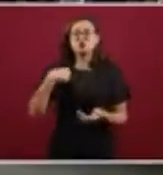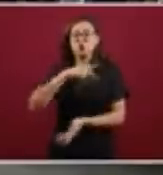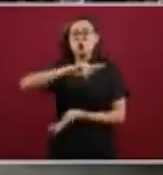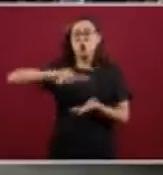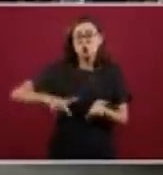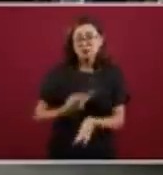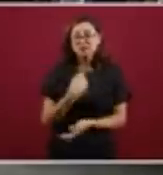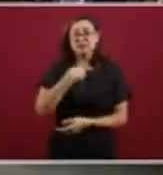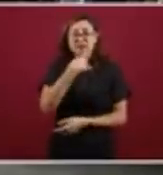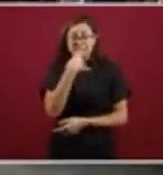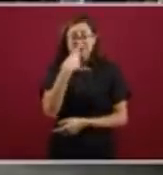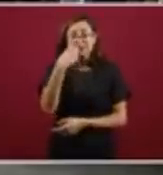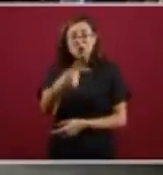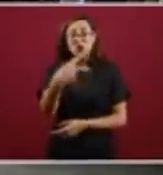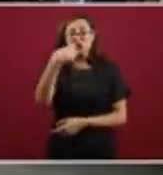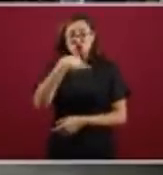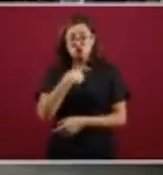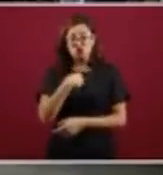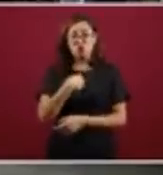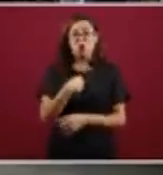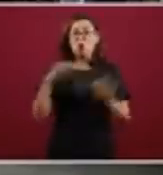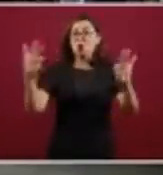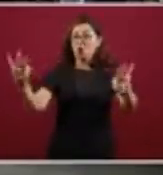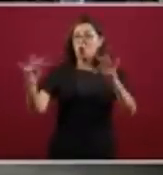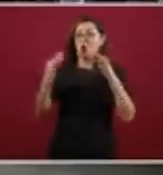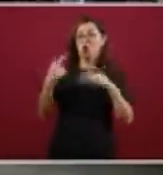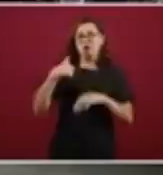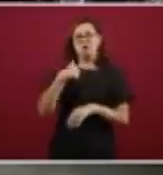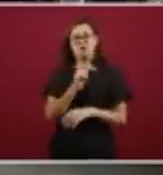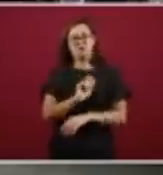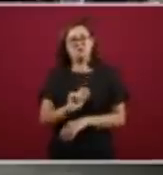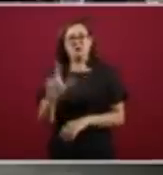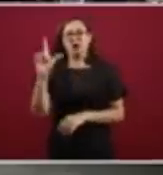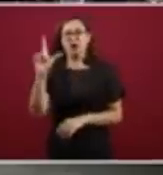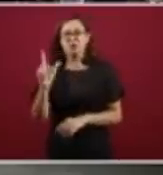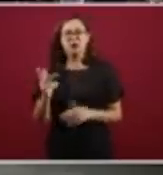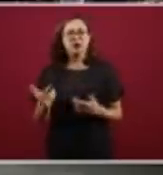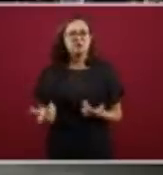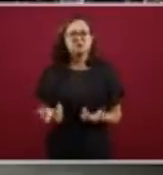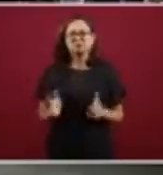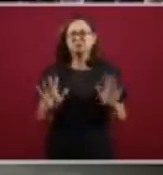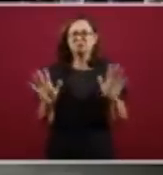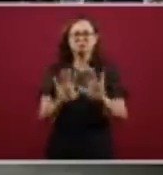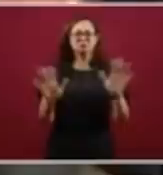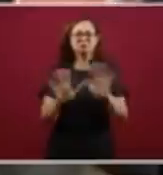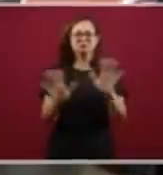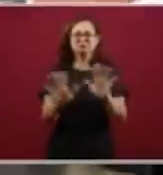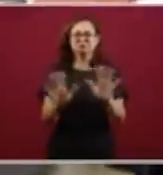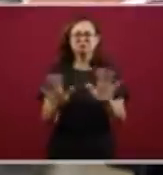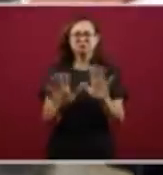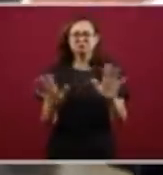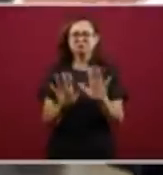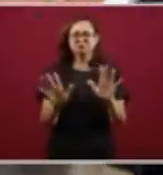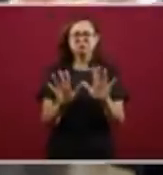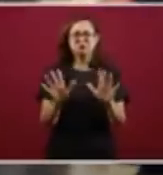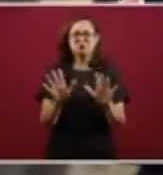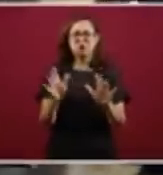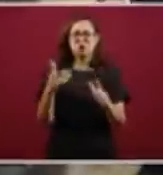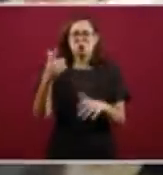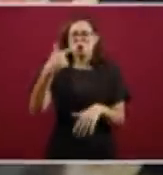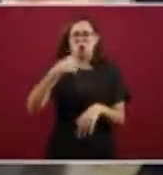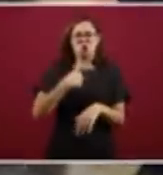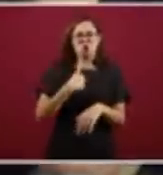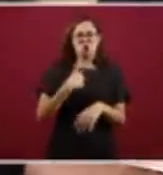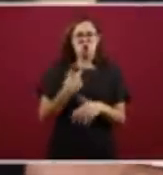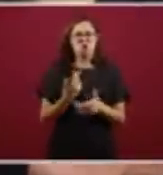repetir, no vengo con la intención de crear fama, para que tampoco se malentienda, yo no vengo a crear cuadro